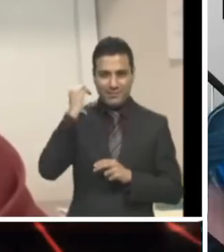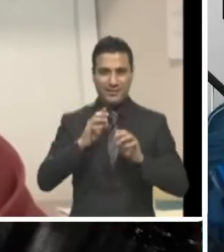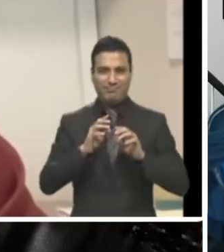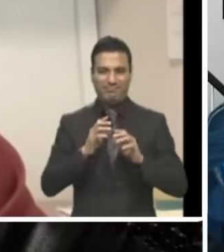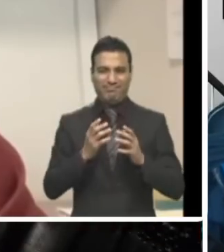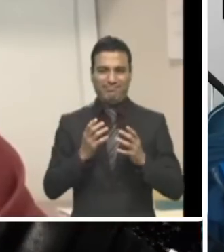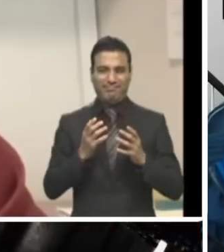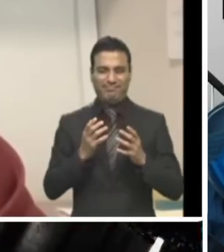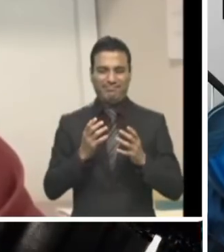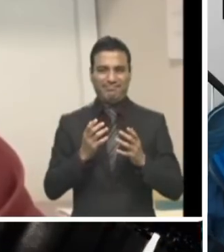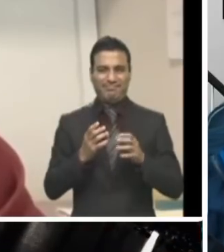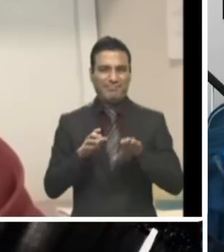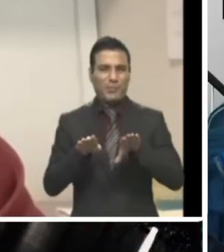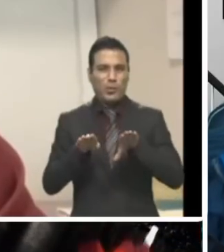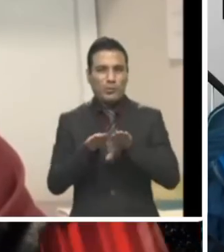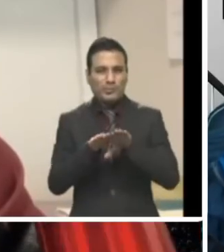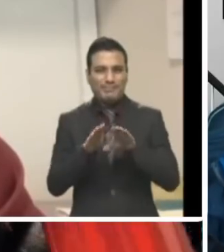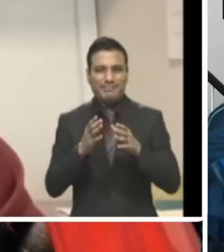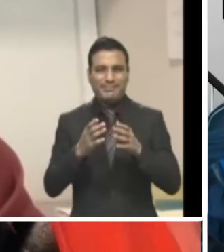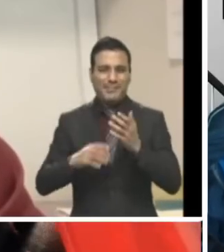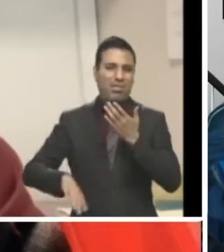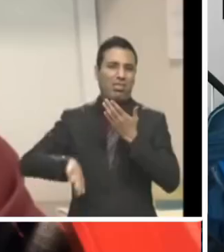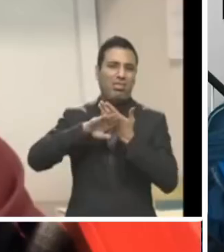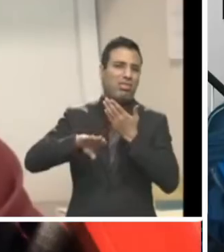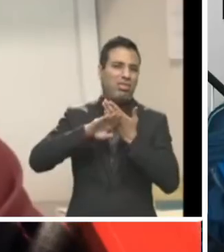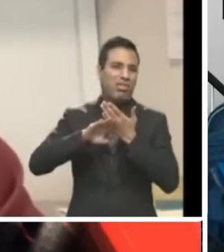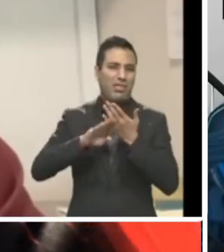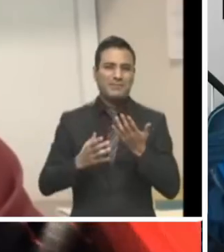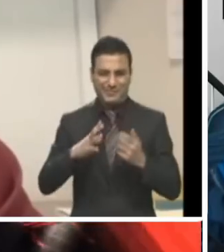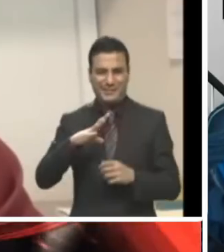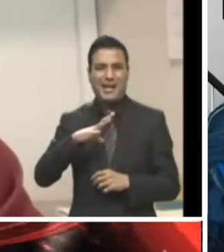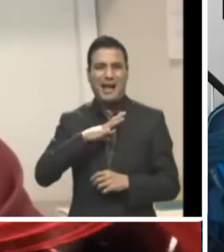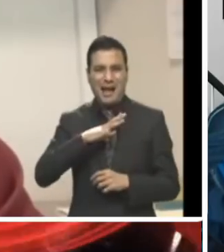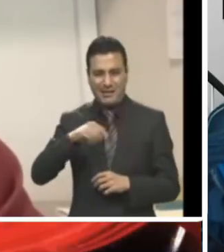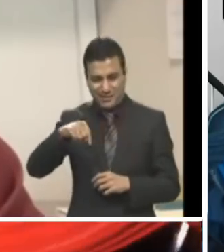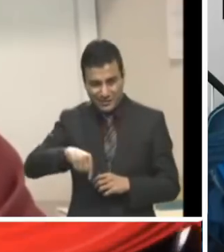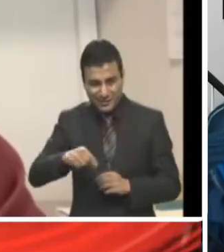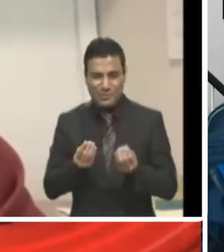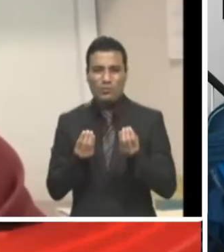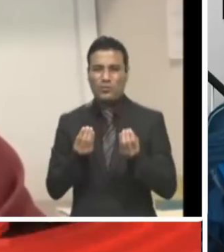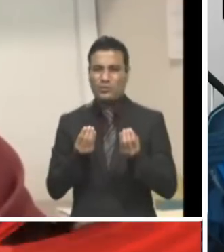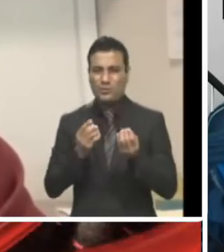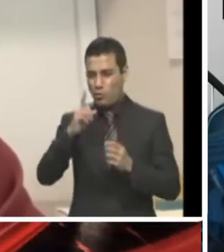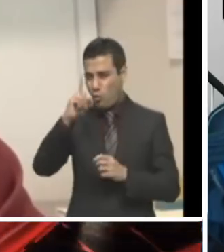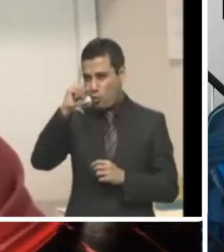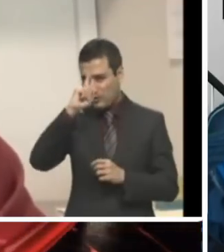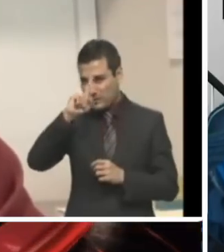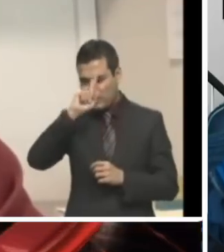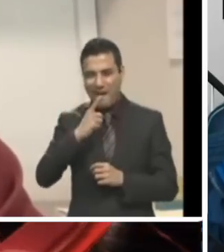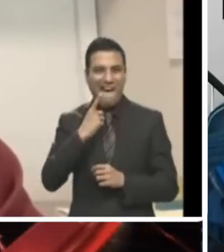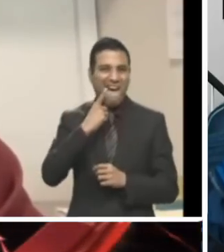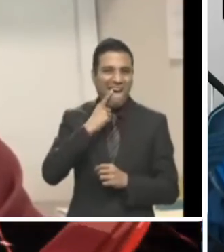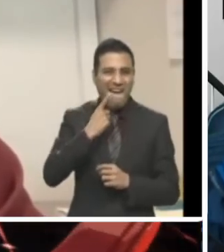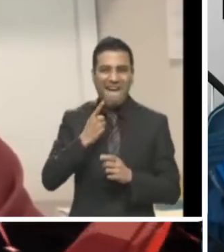de tropelías la serie de artimañas artilugios legales y de hecho que se configuran este